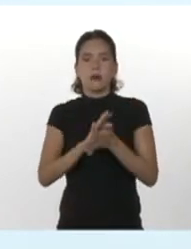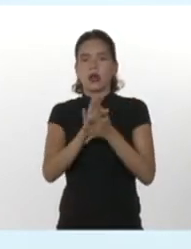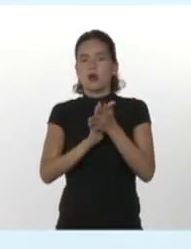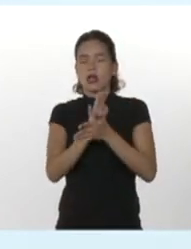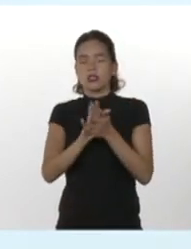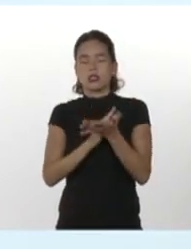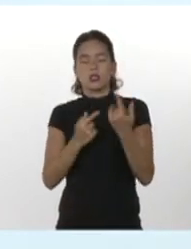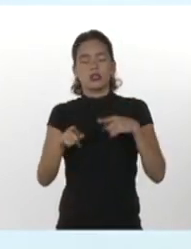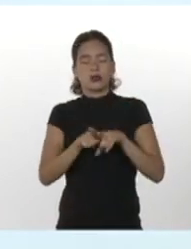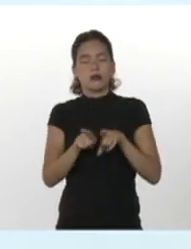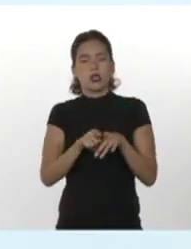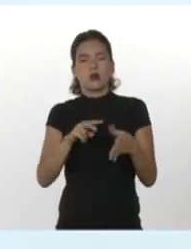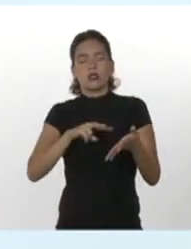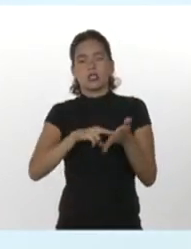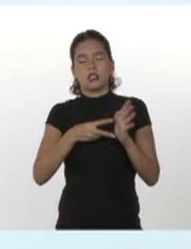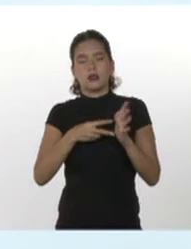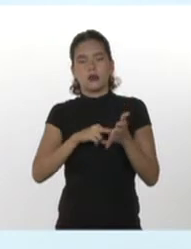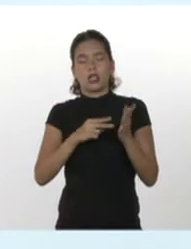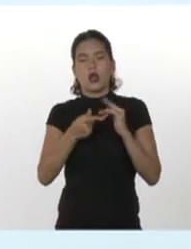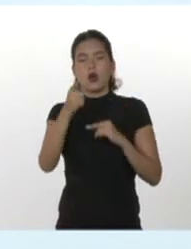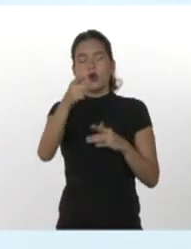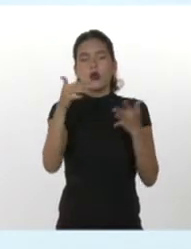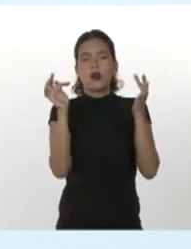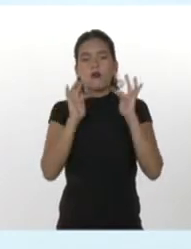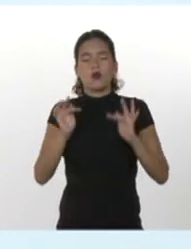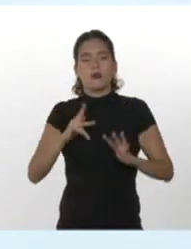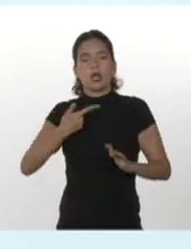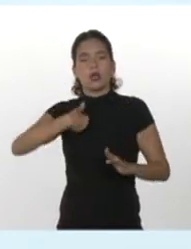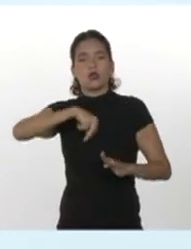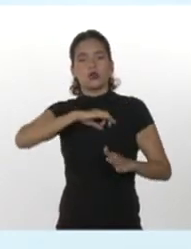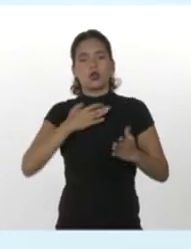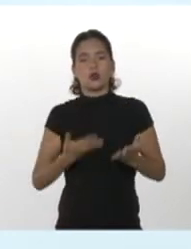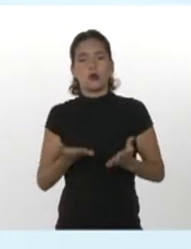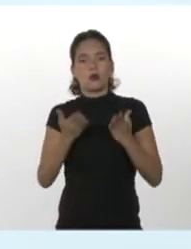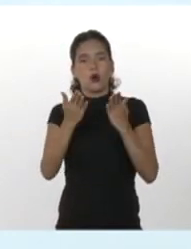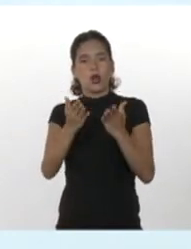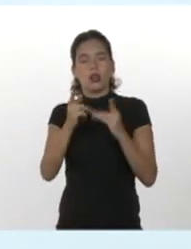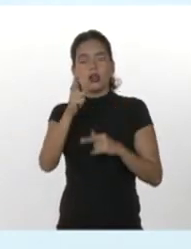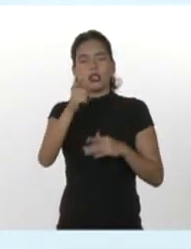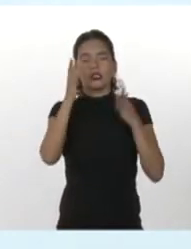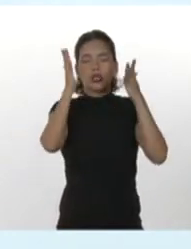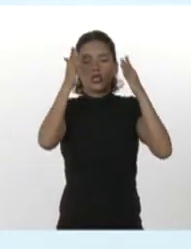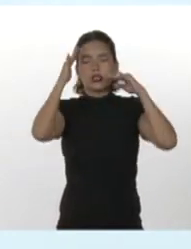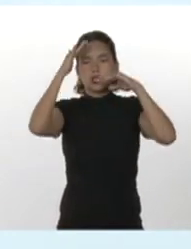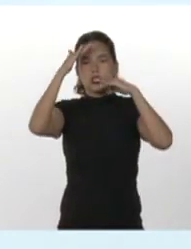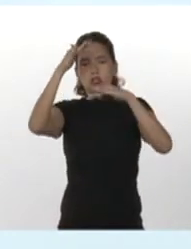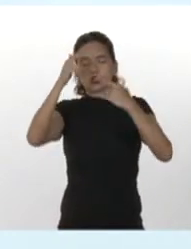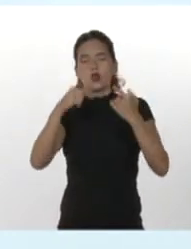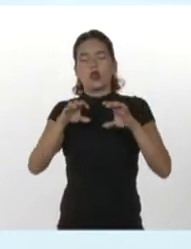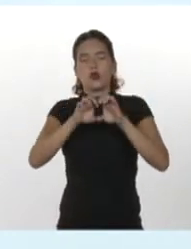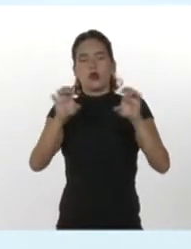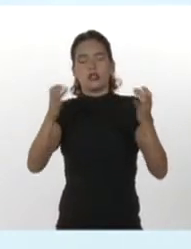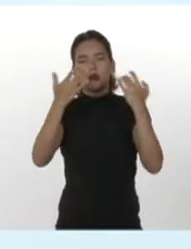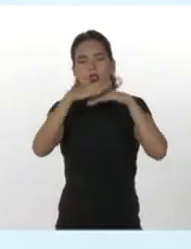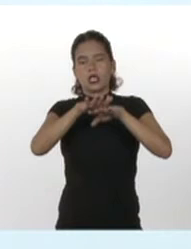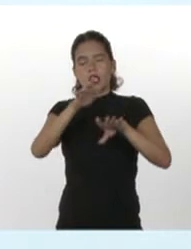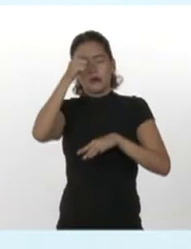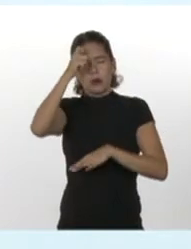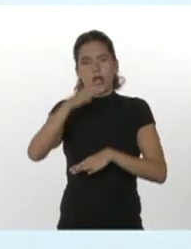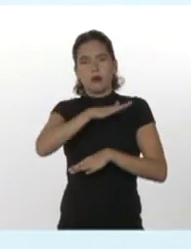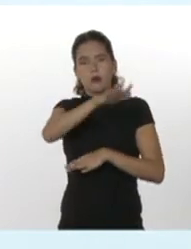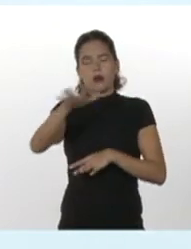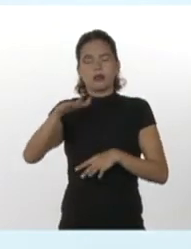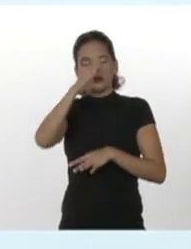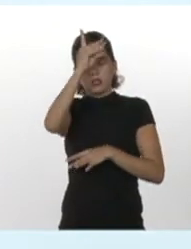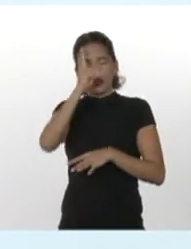señas, sino también con el significado. Es una manera en la que nosotros vamos a brindar esa atención educativa integral para la población